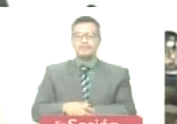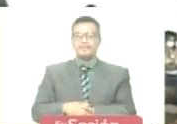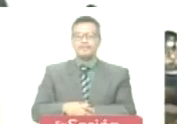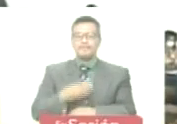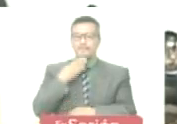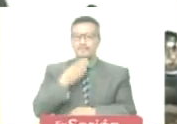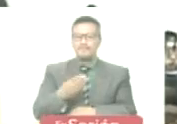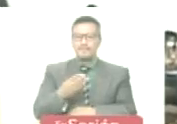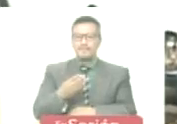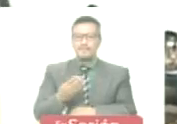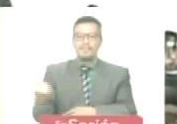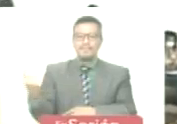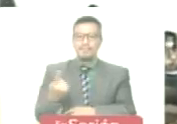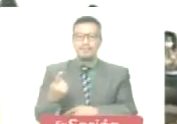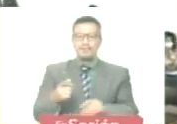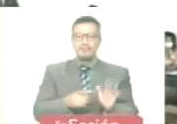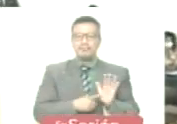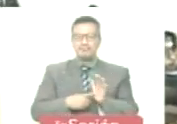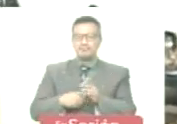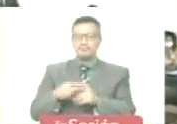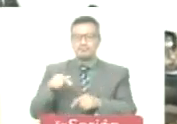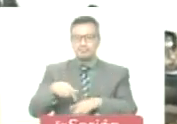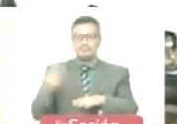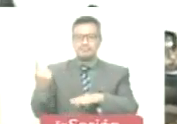Solicita a la tribuna de oradores, se le concede.